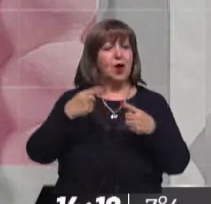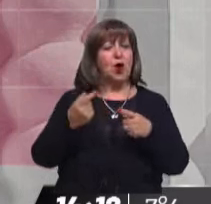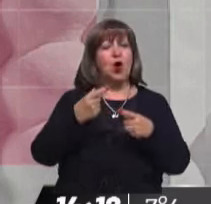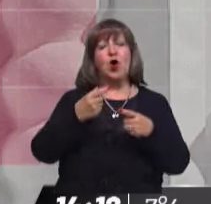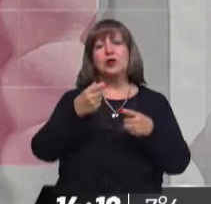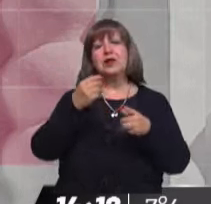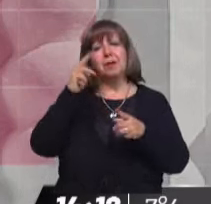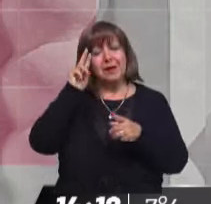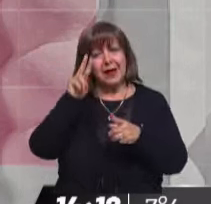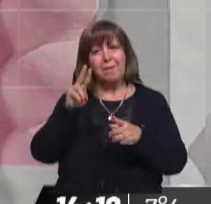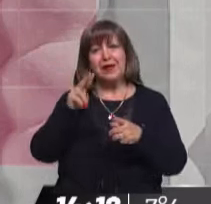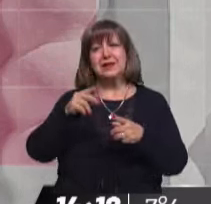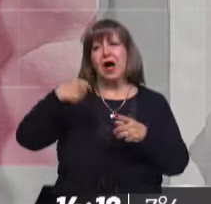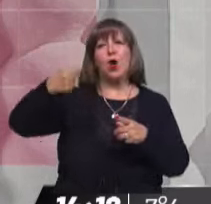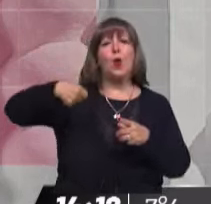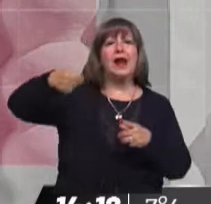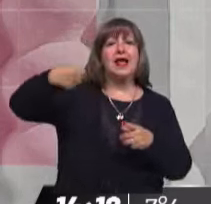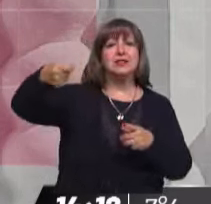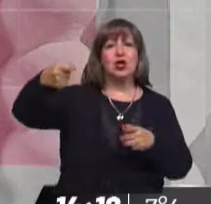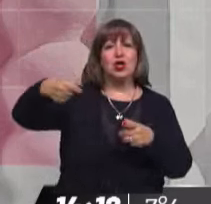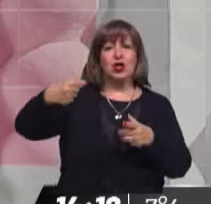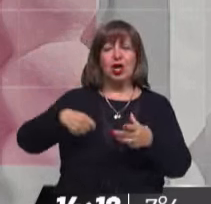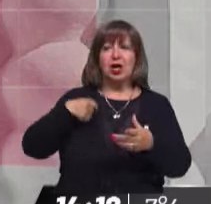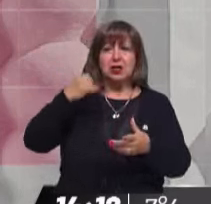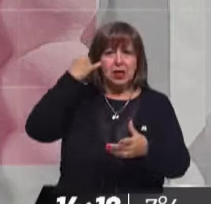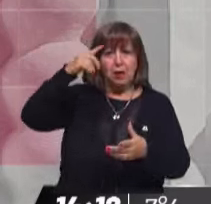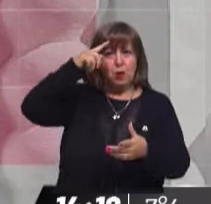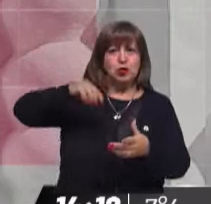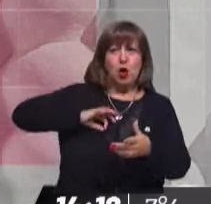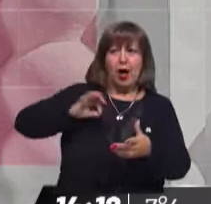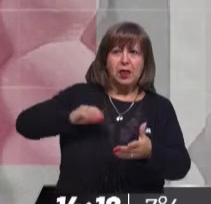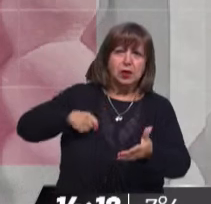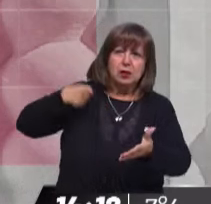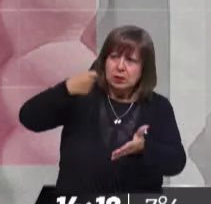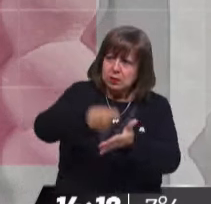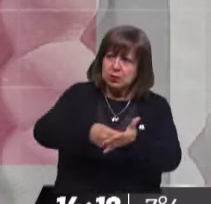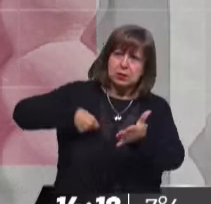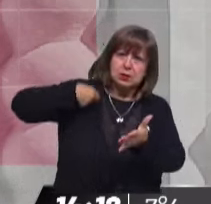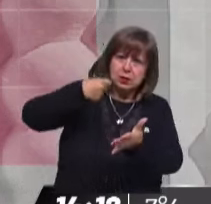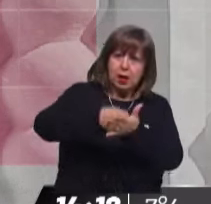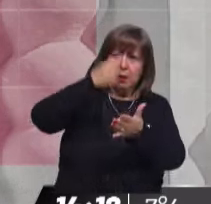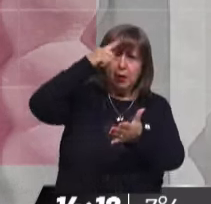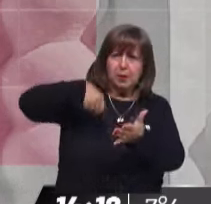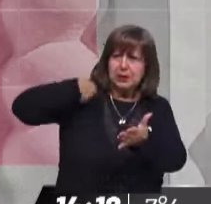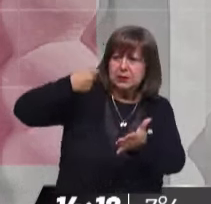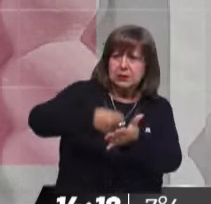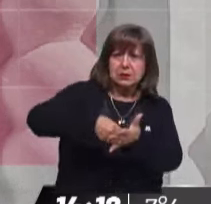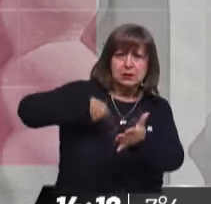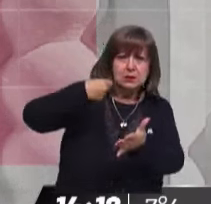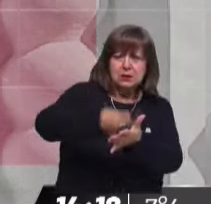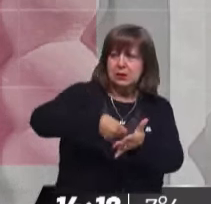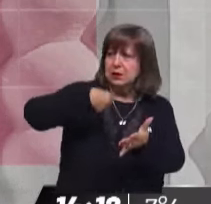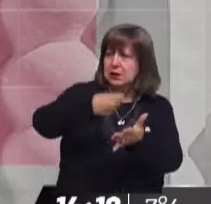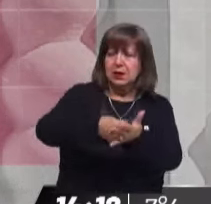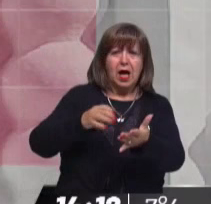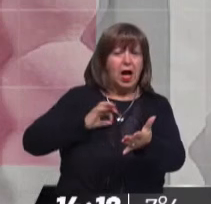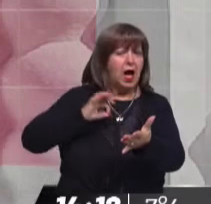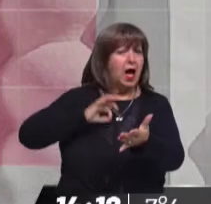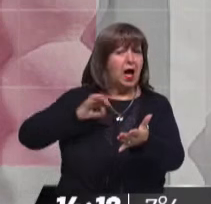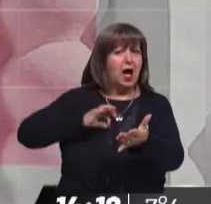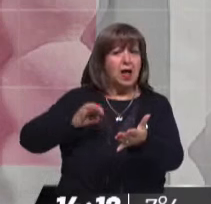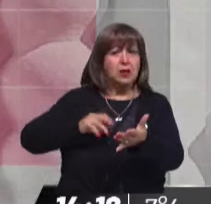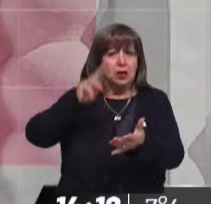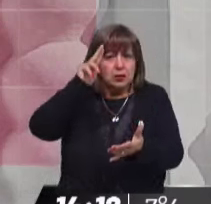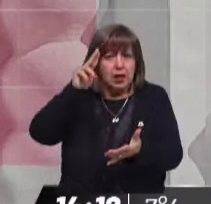que respete a quienes aportaron, sabemos que todo lo que tiene que ver con los fondos previsionales